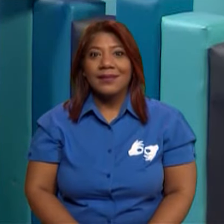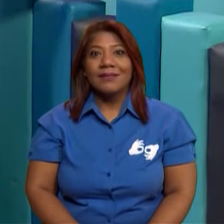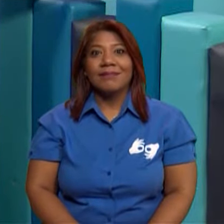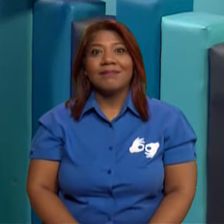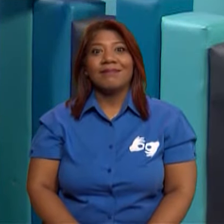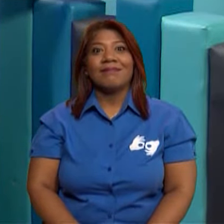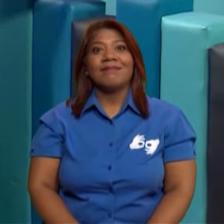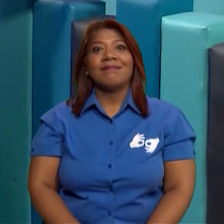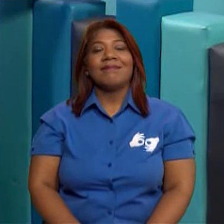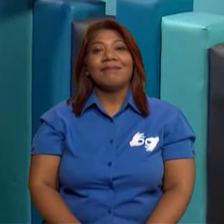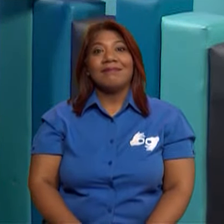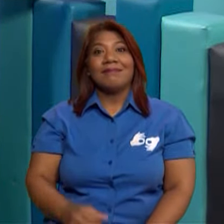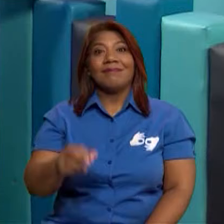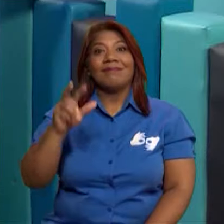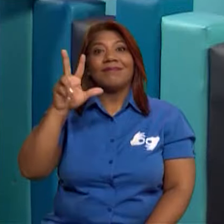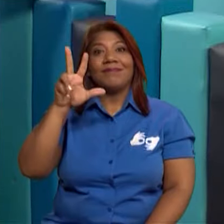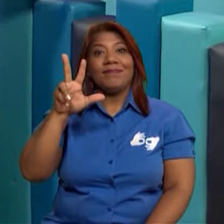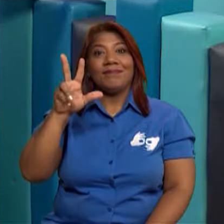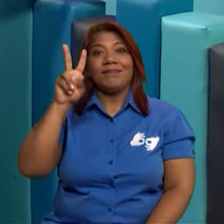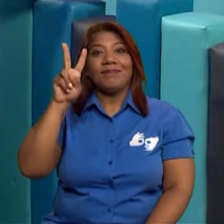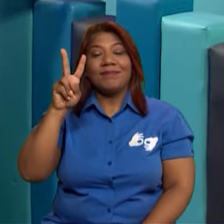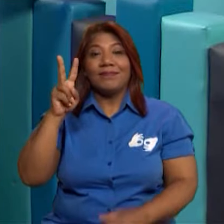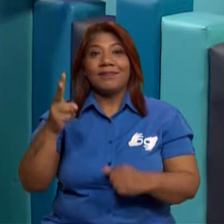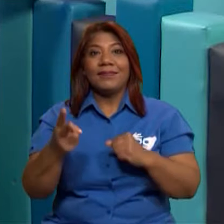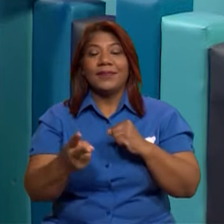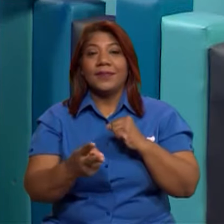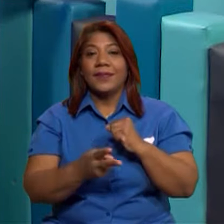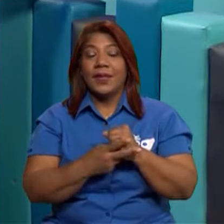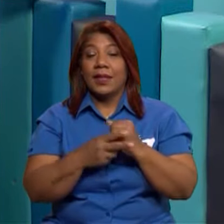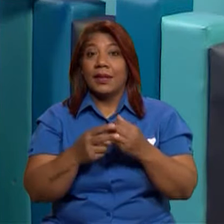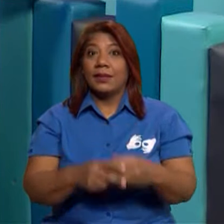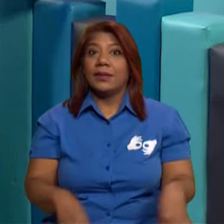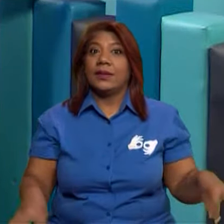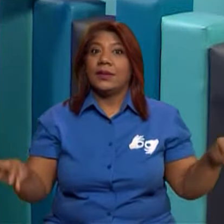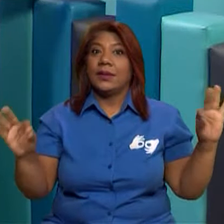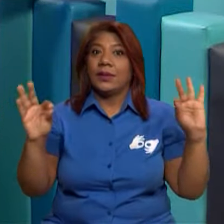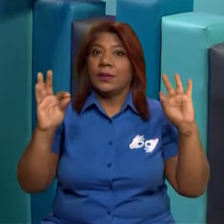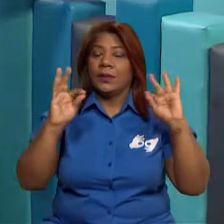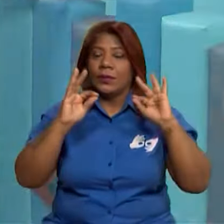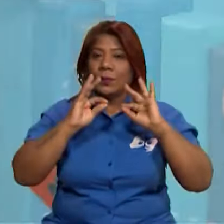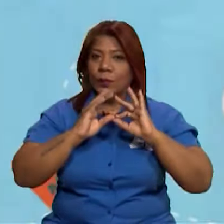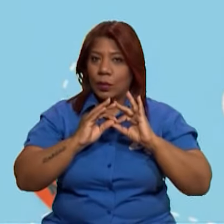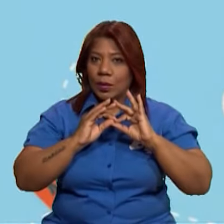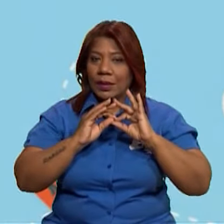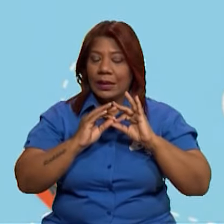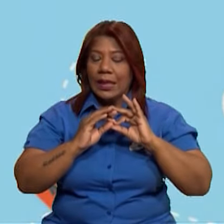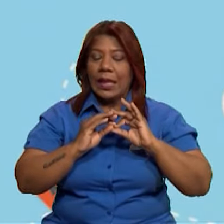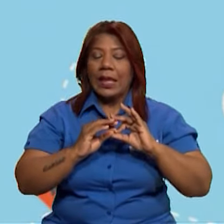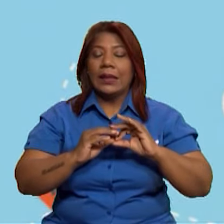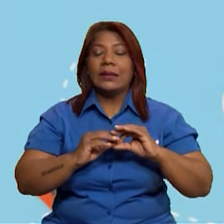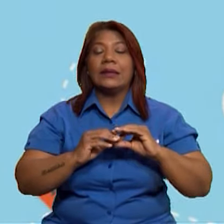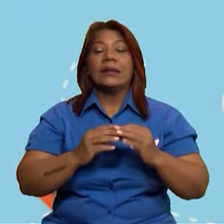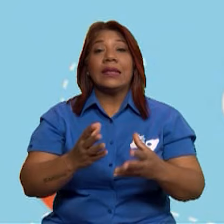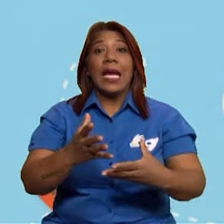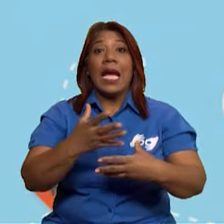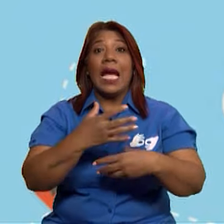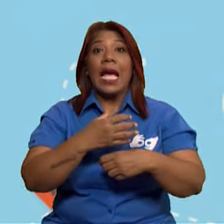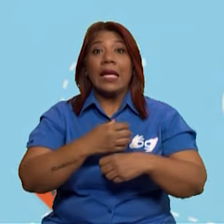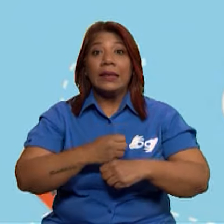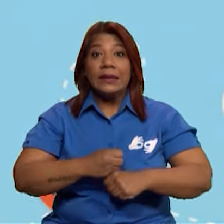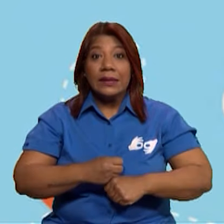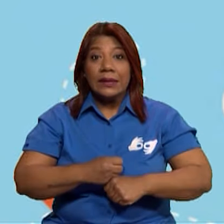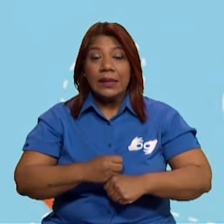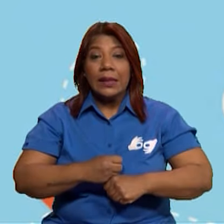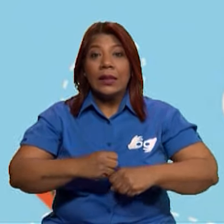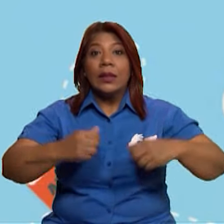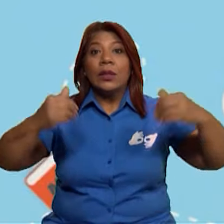mis queridos estudiantes, hacer ejercicios físicos, ¿ok? Es muy importante para nuestra vida, ¿ya?